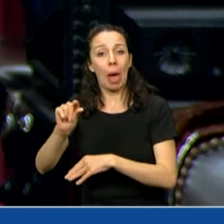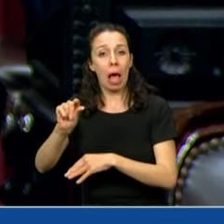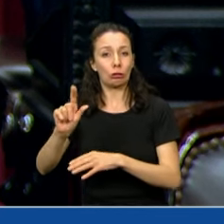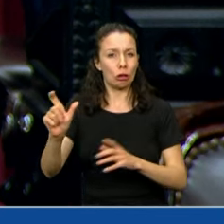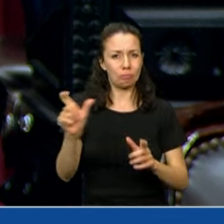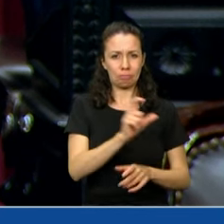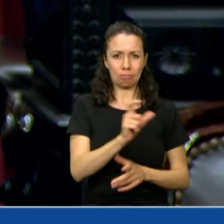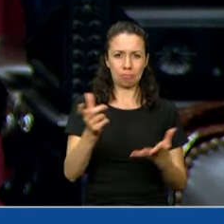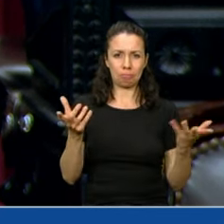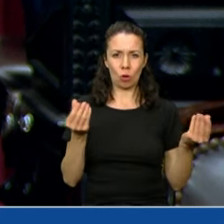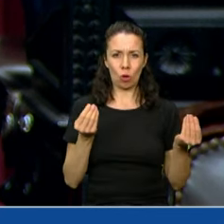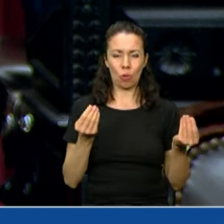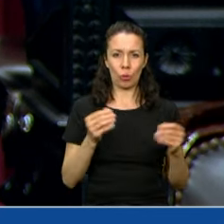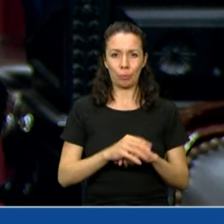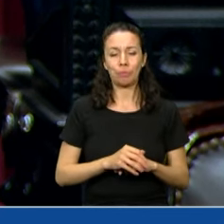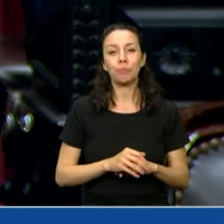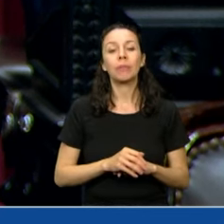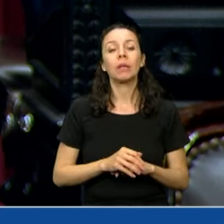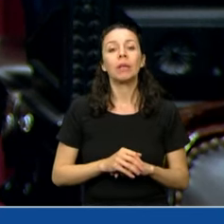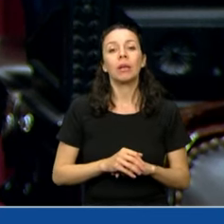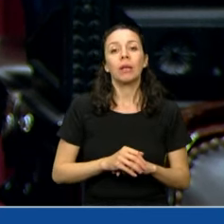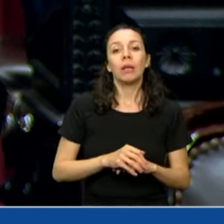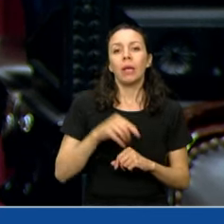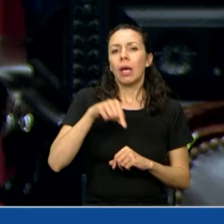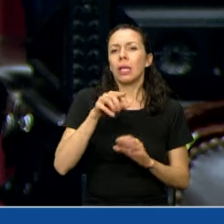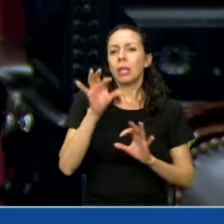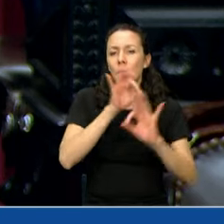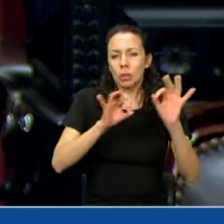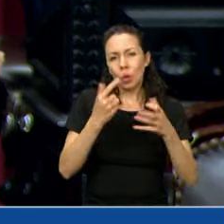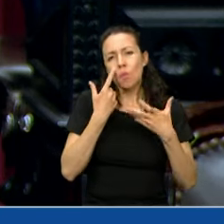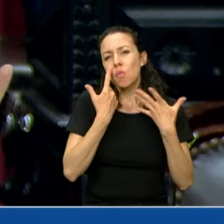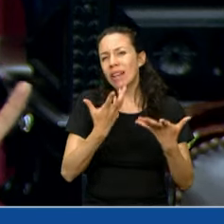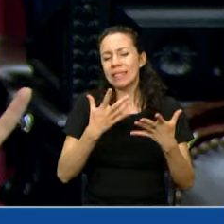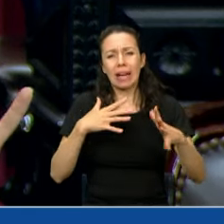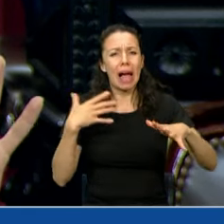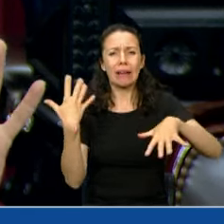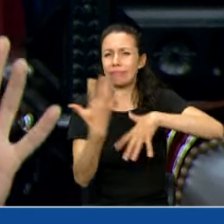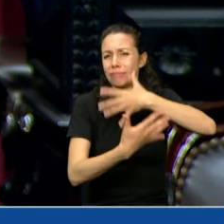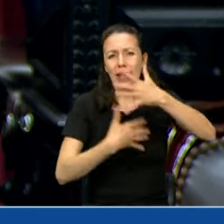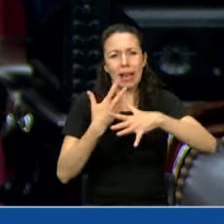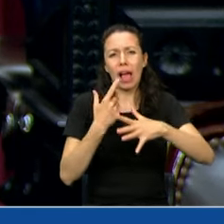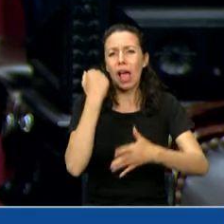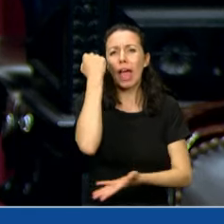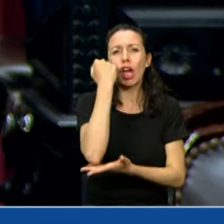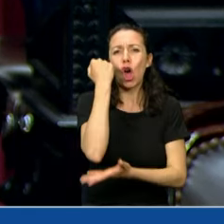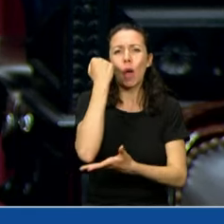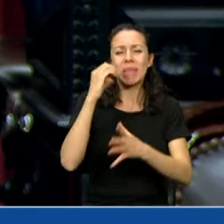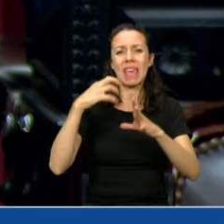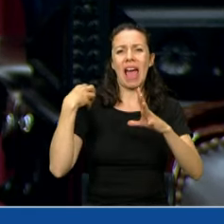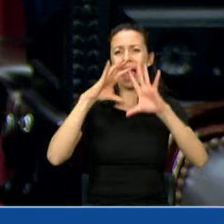parece que el proyecto deja plasmado el caos macroeconómico en el que ha sometido este gobierno a los